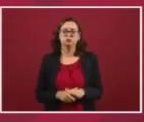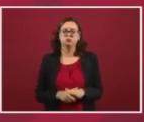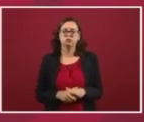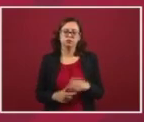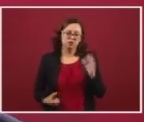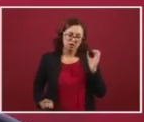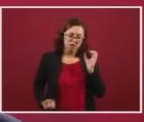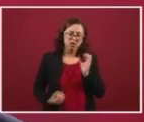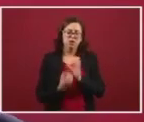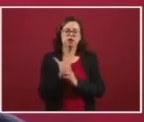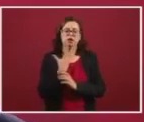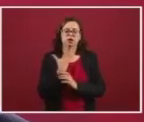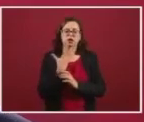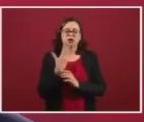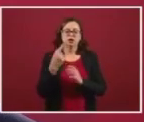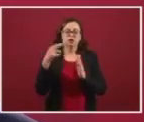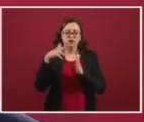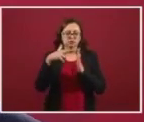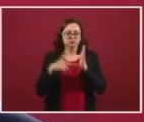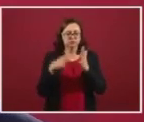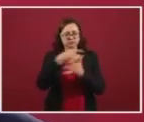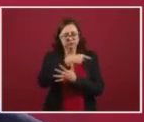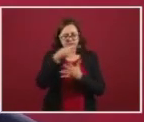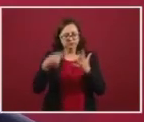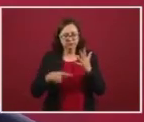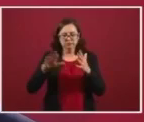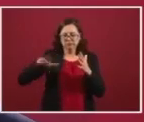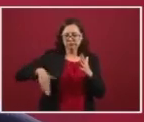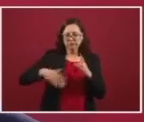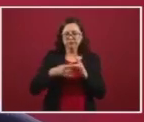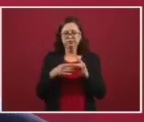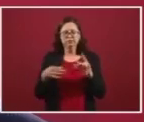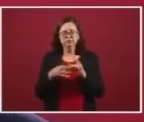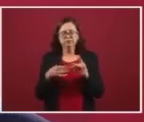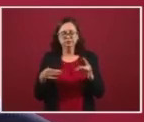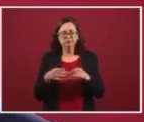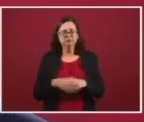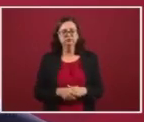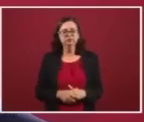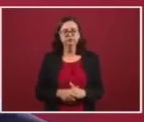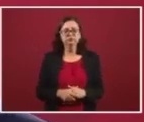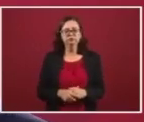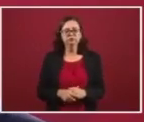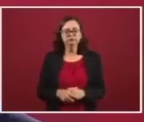condiciones que hice referencia, en